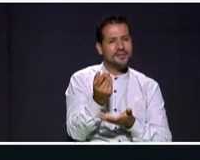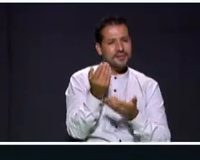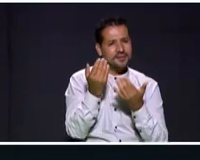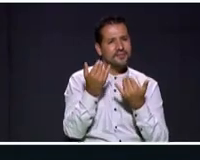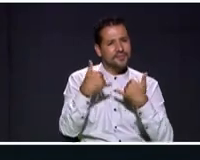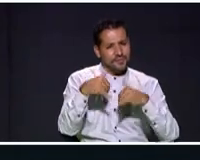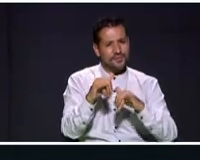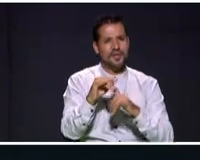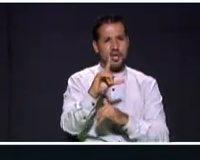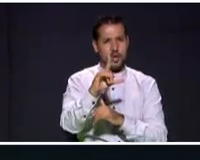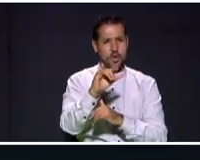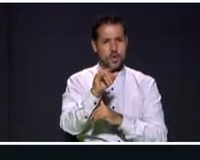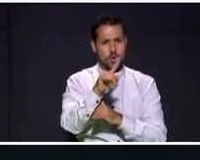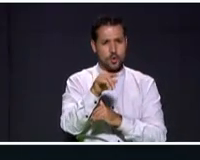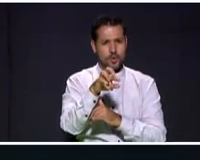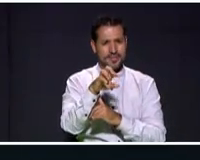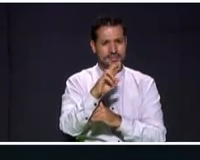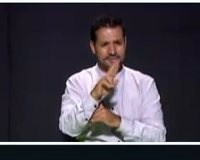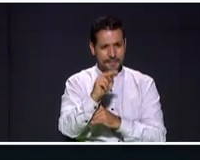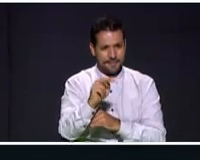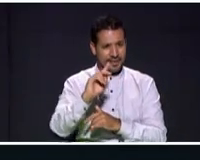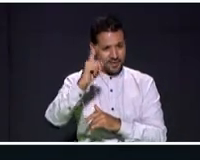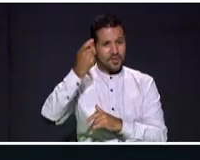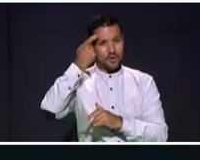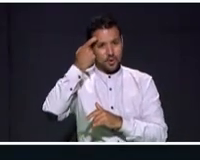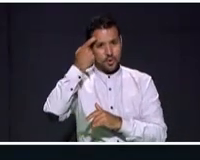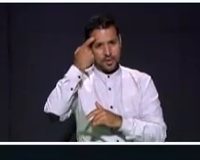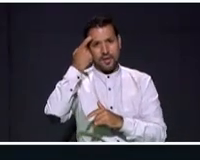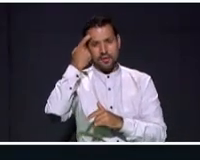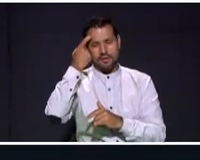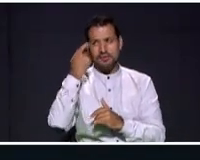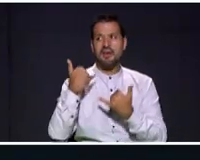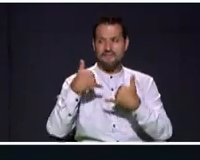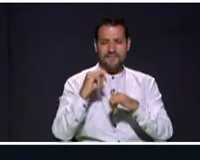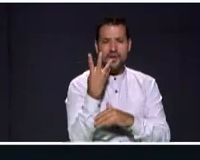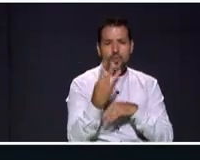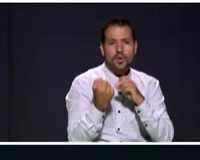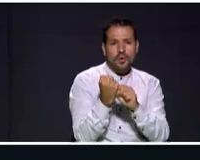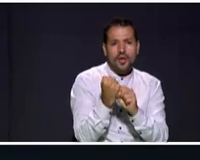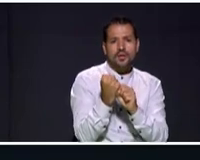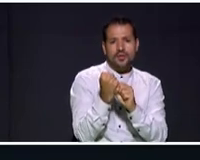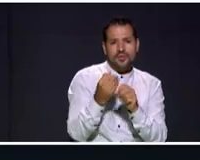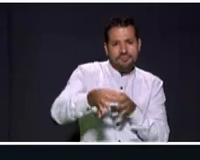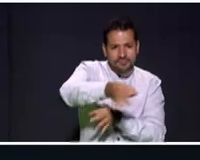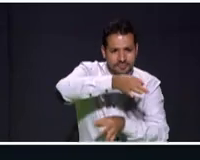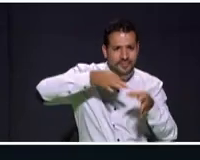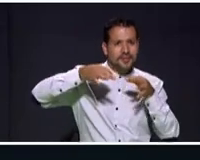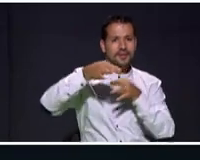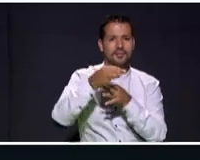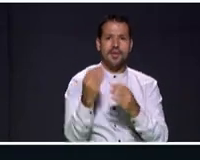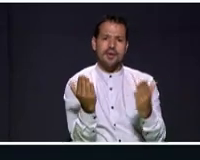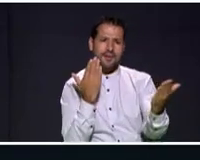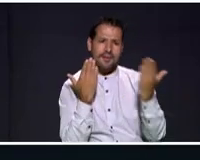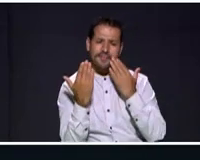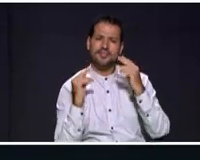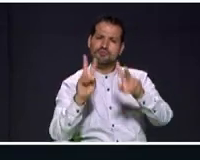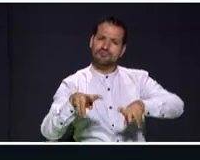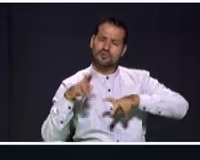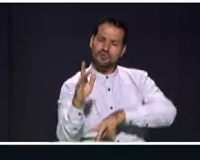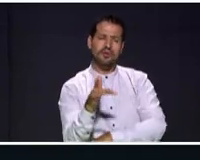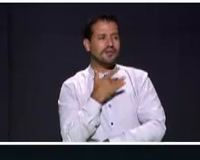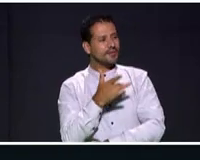y vamos a incluir unos recursos fuertes en que el campesinado pueda tener la plena seguridad de que